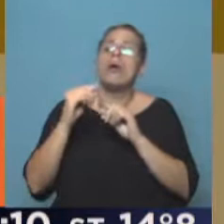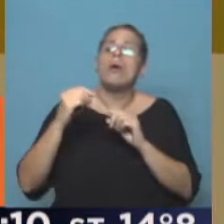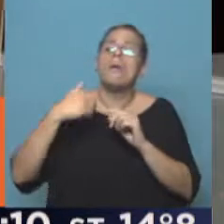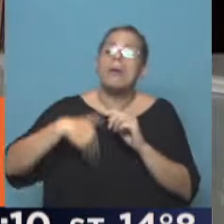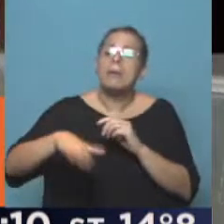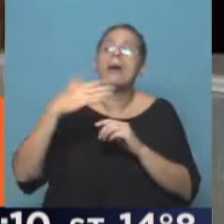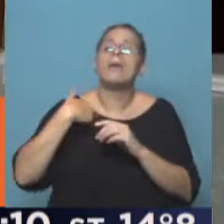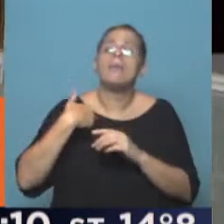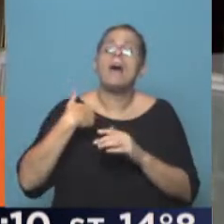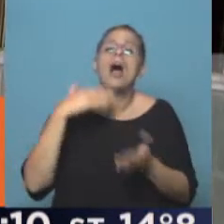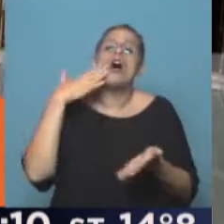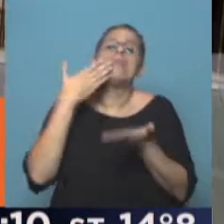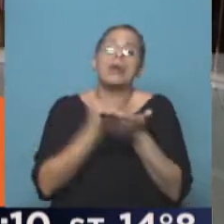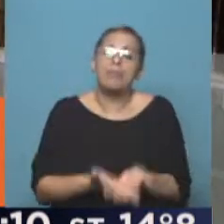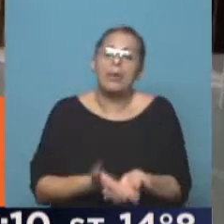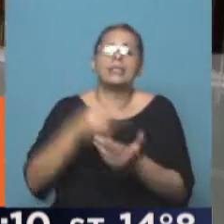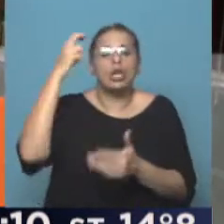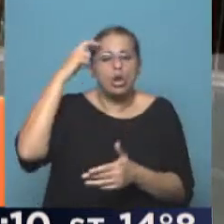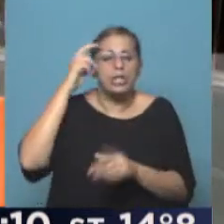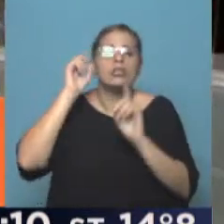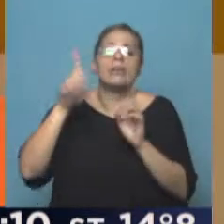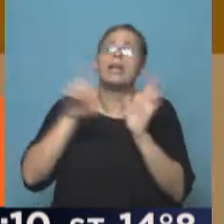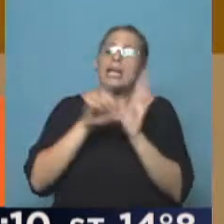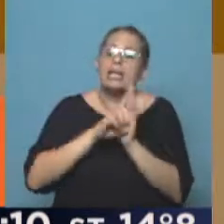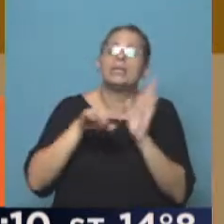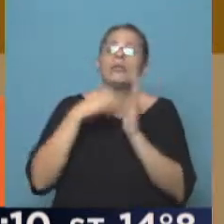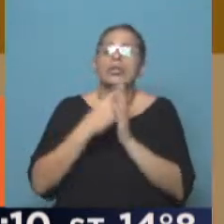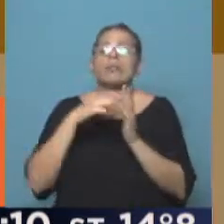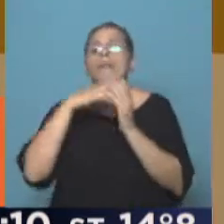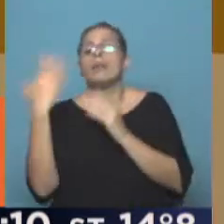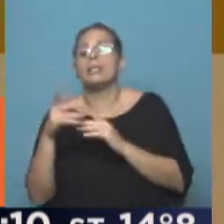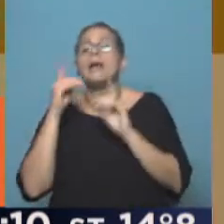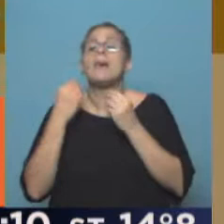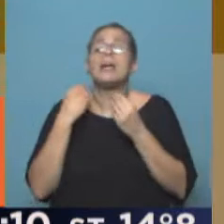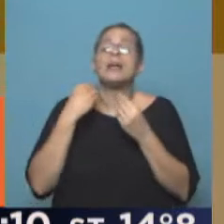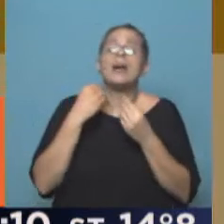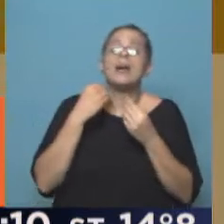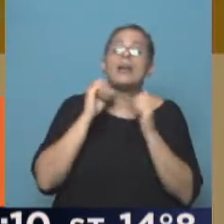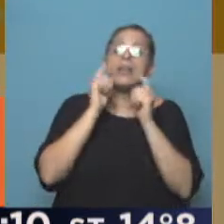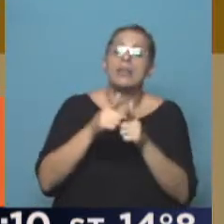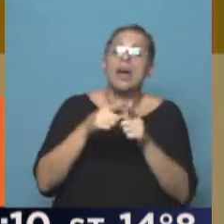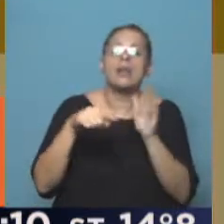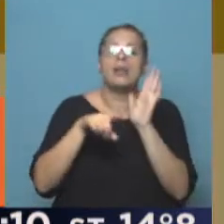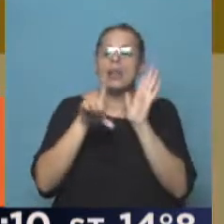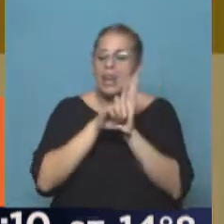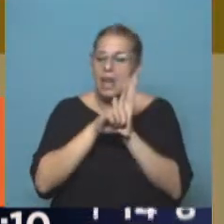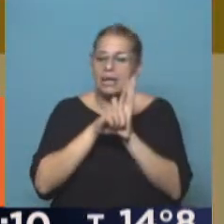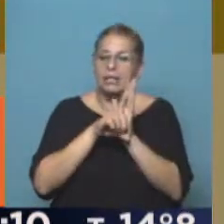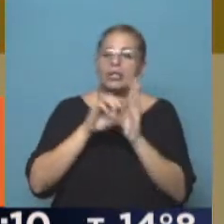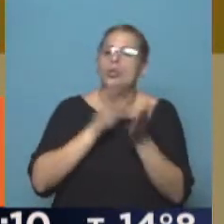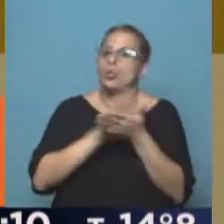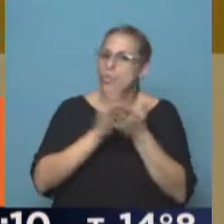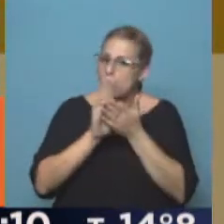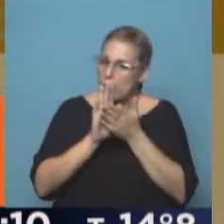que va a tratar el congreso la legislatura de la provincia buenos aires y la legislatura de la ciudad de buenos aires para darle una institución novedosa contemporánea a